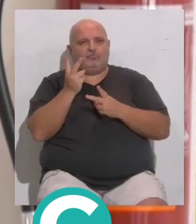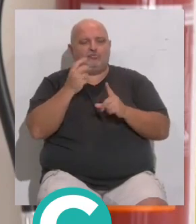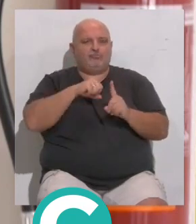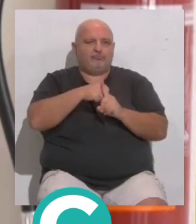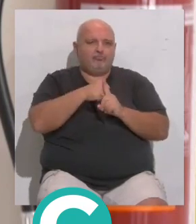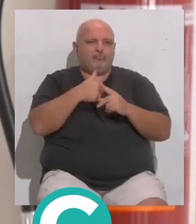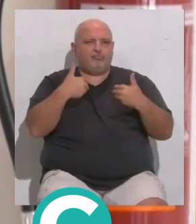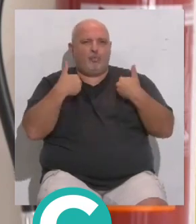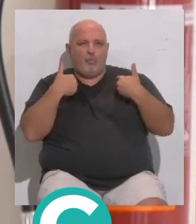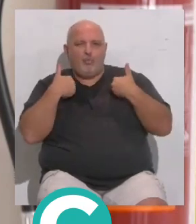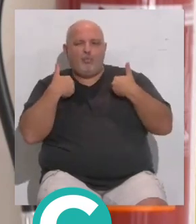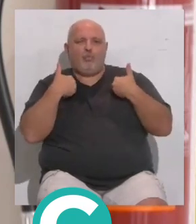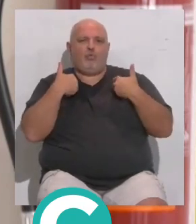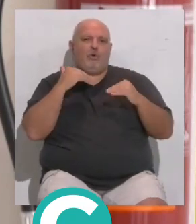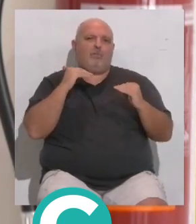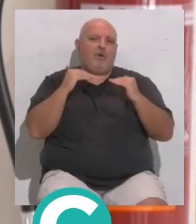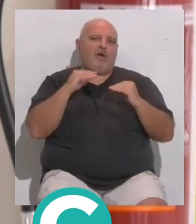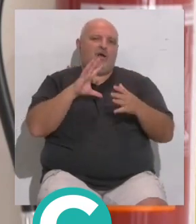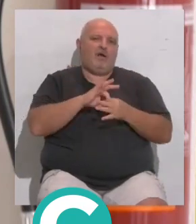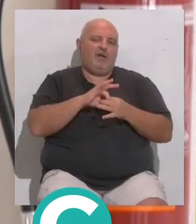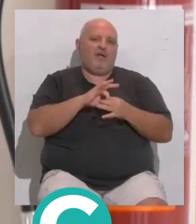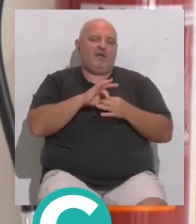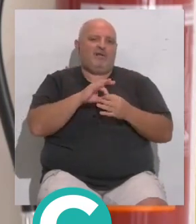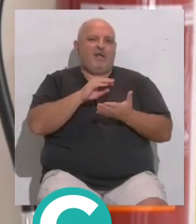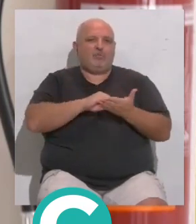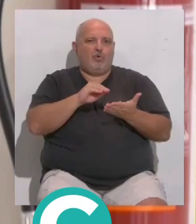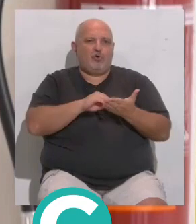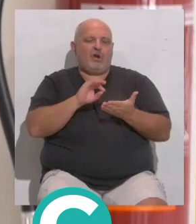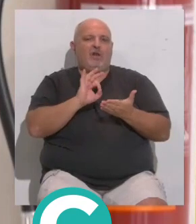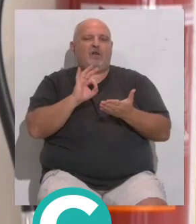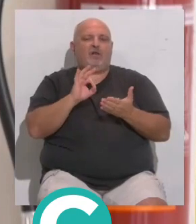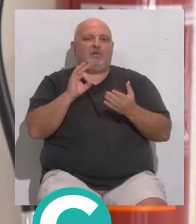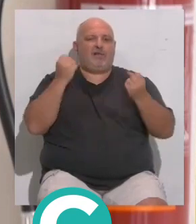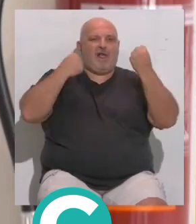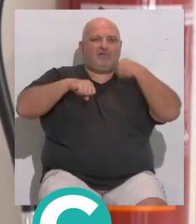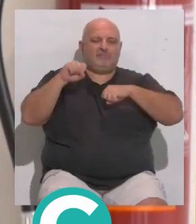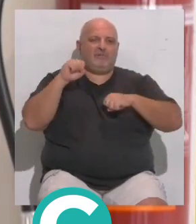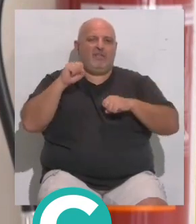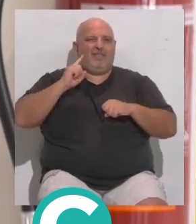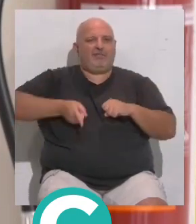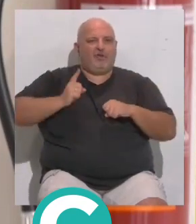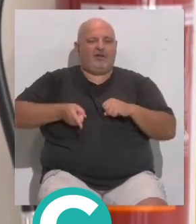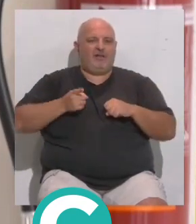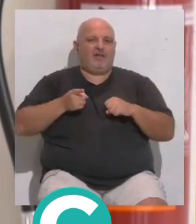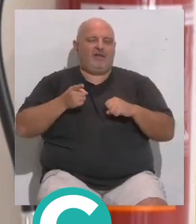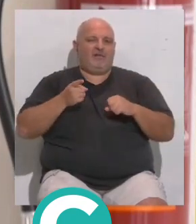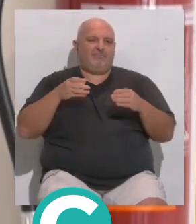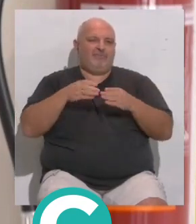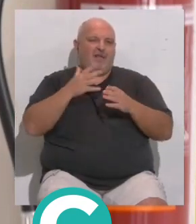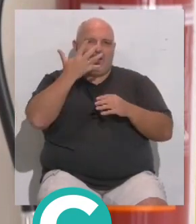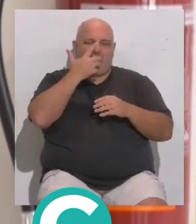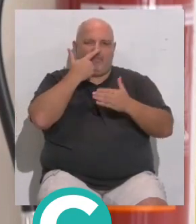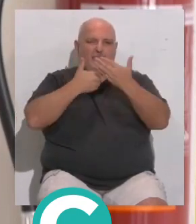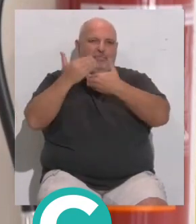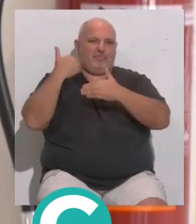y la persecución a la que fueron sometidos los autores, los intérpretes y directores de la Murga y del Coro